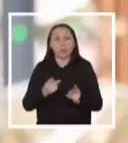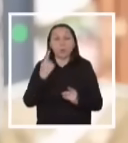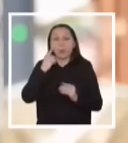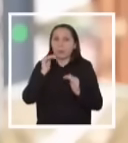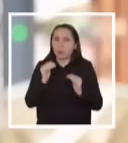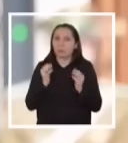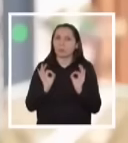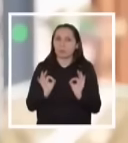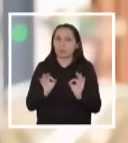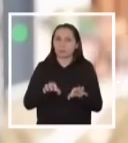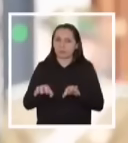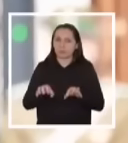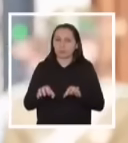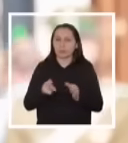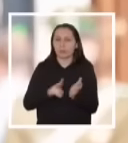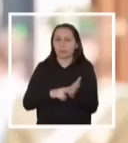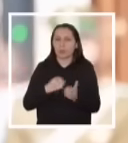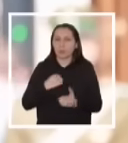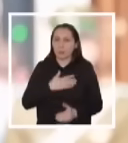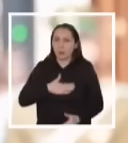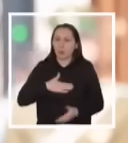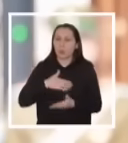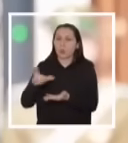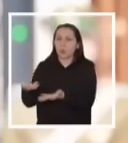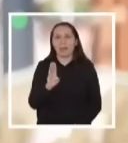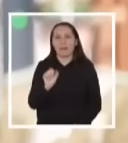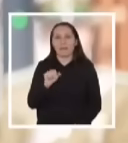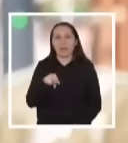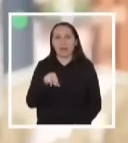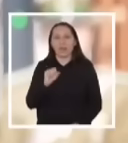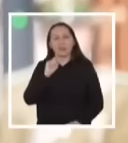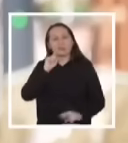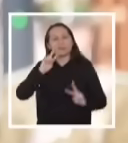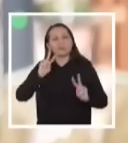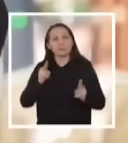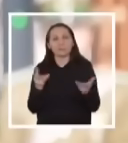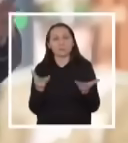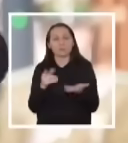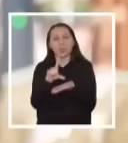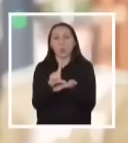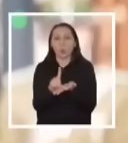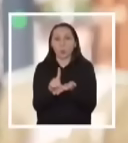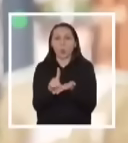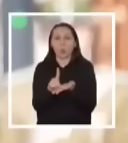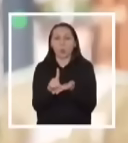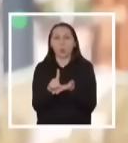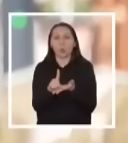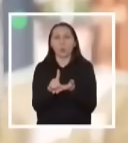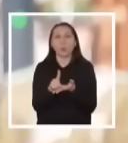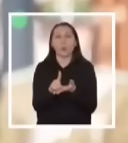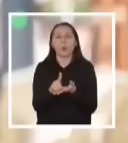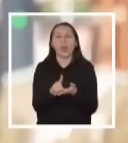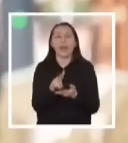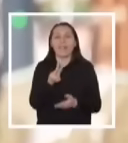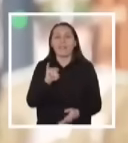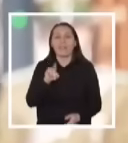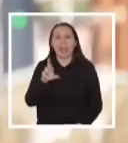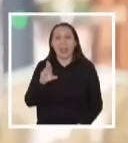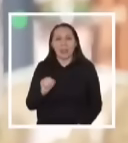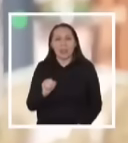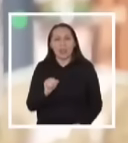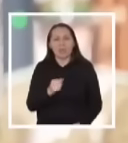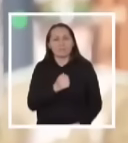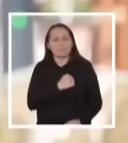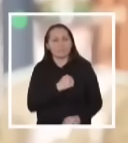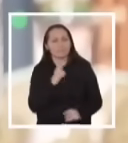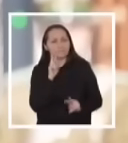estamos encima, resulta que el asunto está todo a última hora. Oye, les contábamos, bueno, ya sabemos que Chile Vamos no